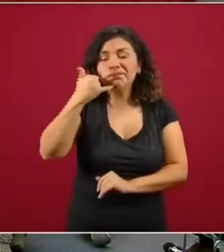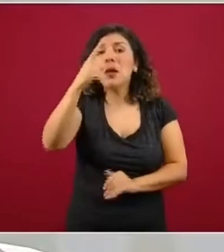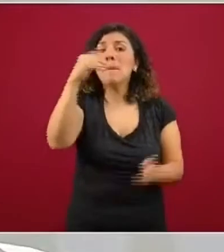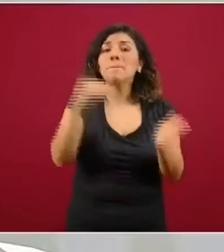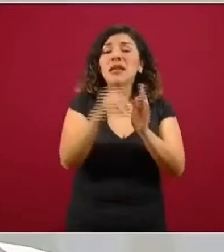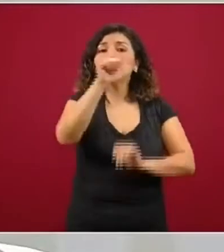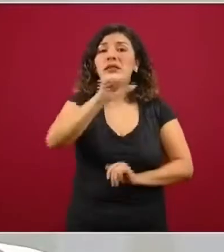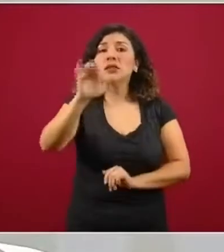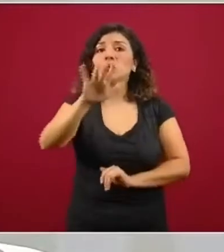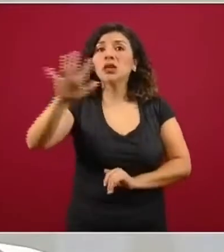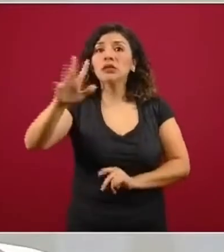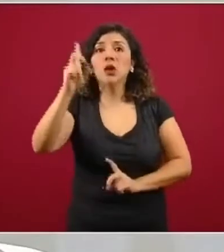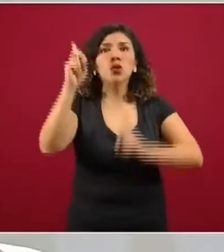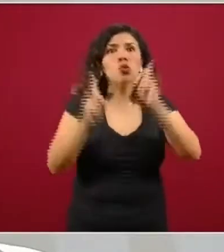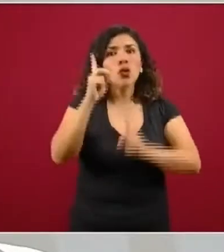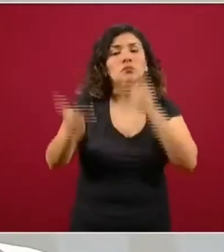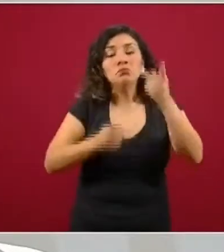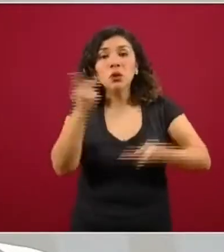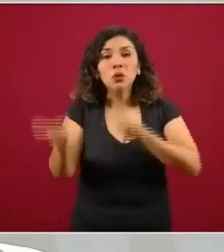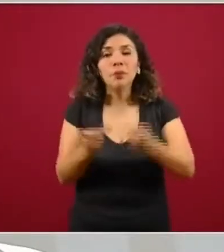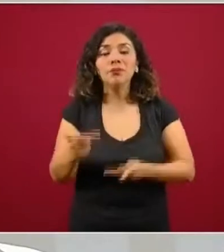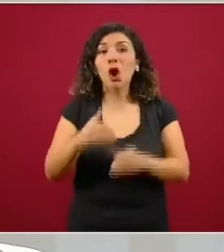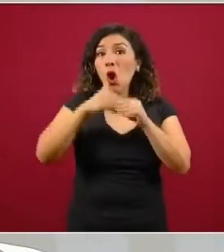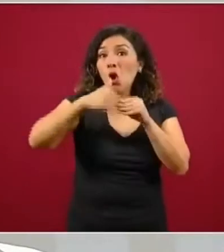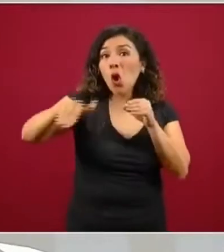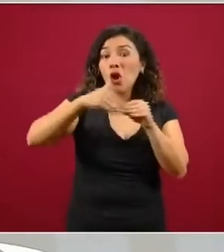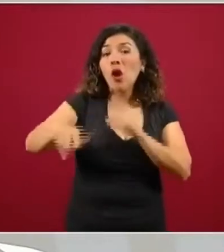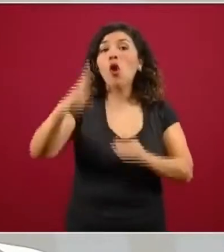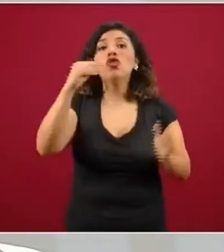1,655 consultas, en correo electrónico